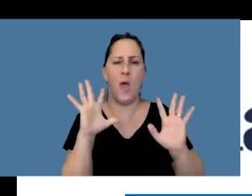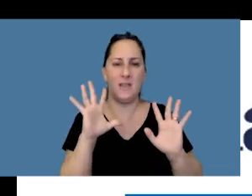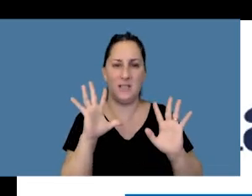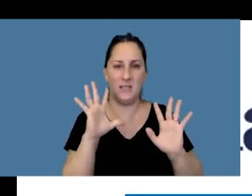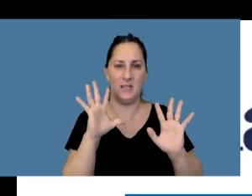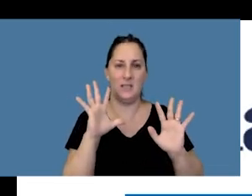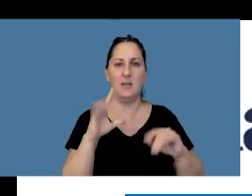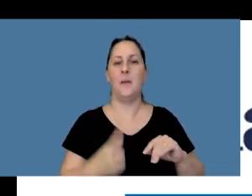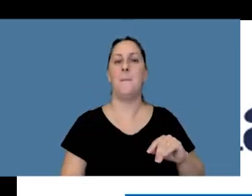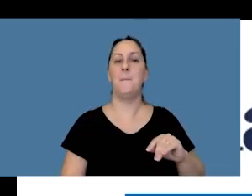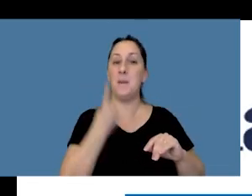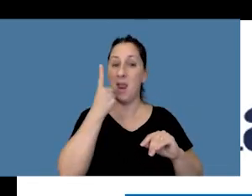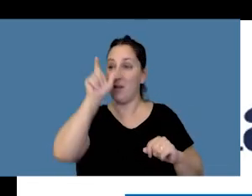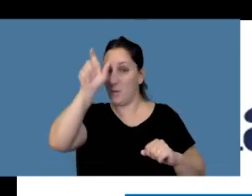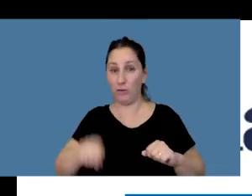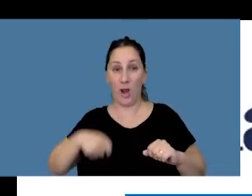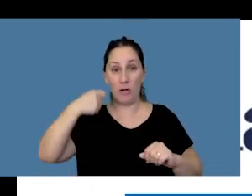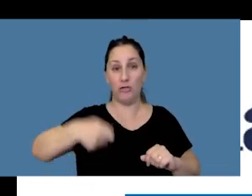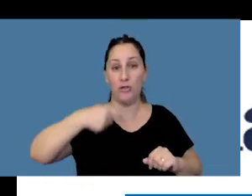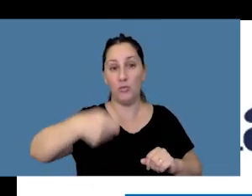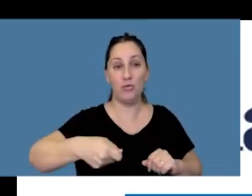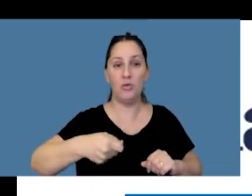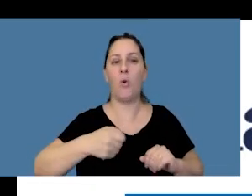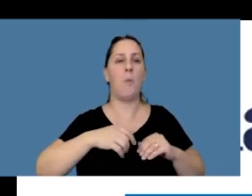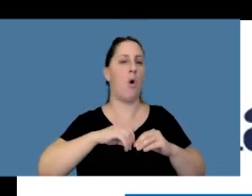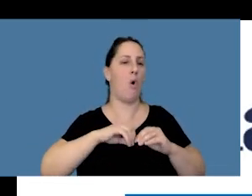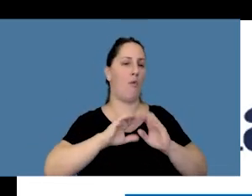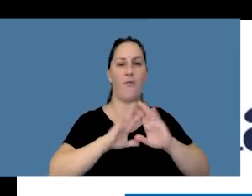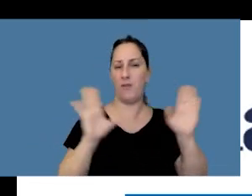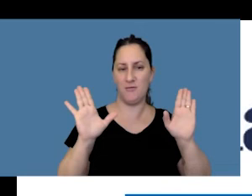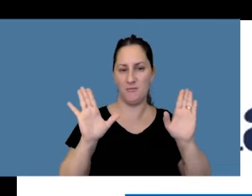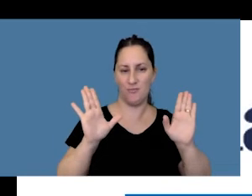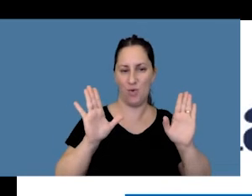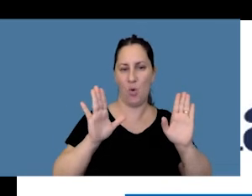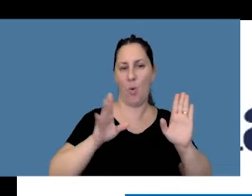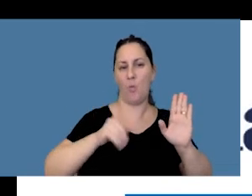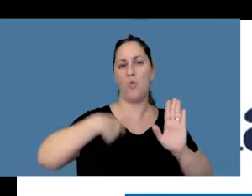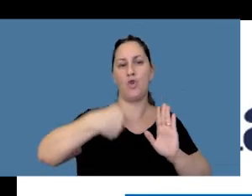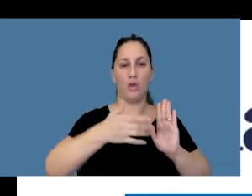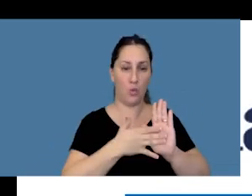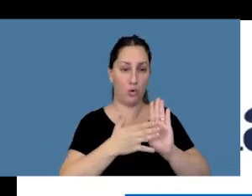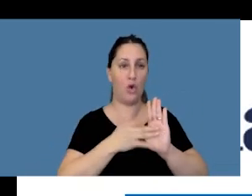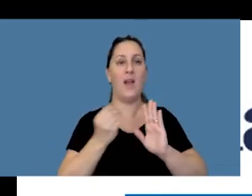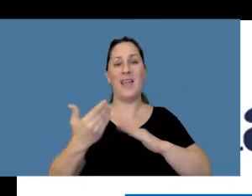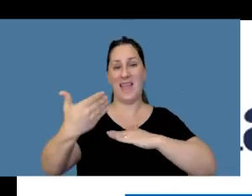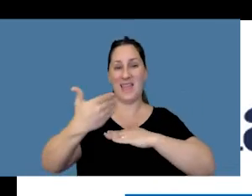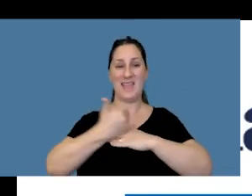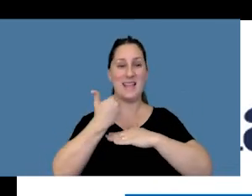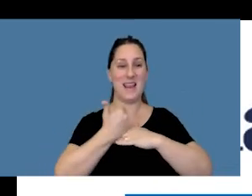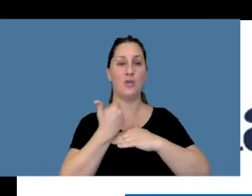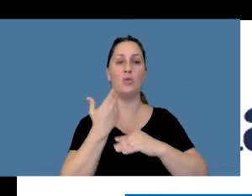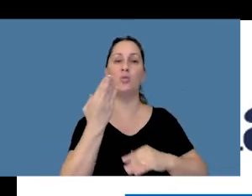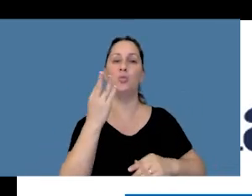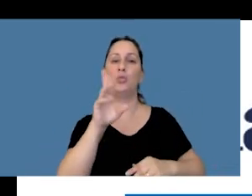sea, la primera vez que el contribuyente se cae del monotributo, que los ingresos brutos no